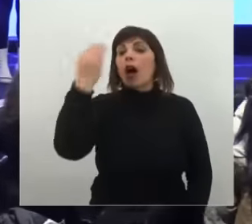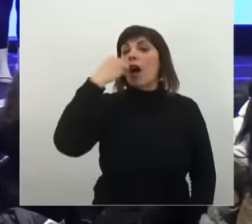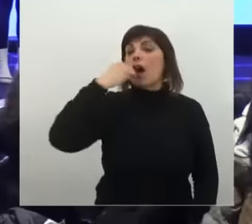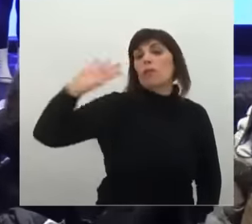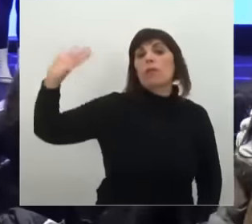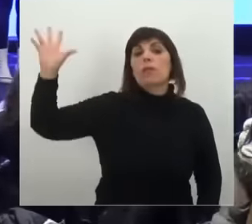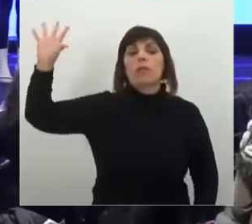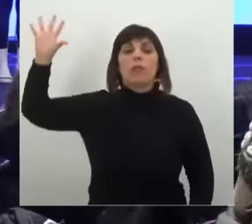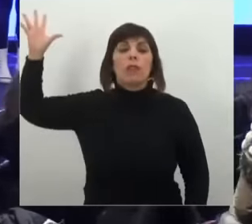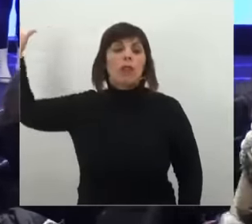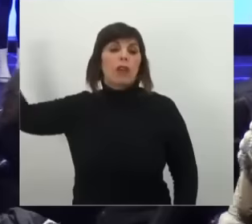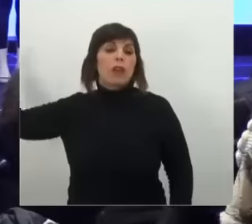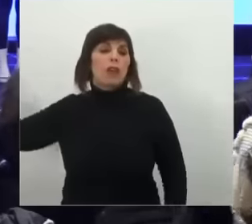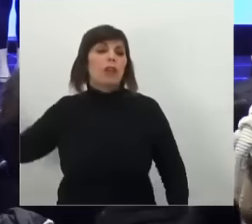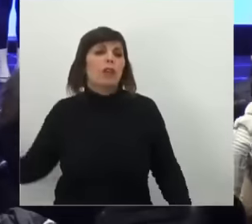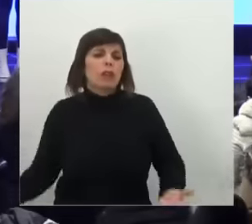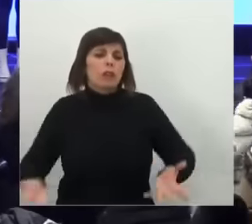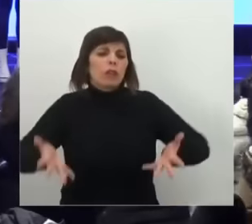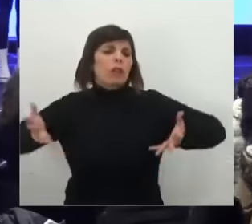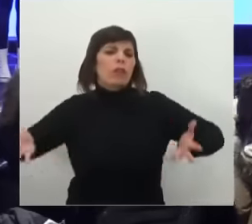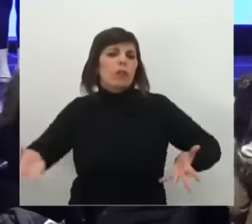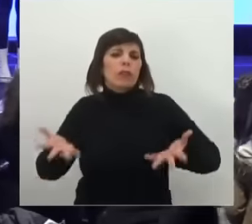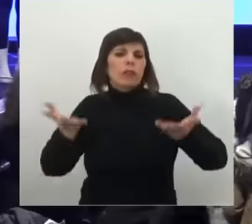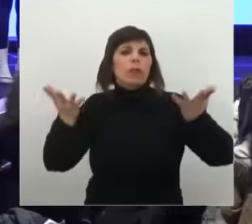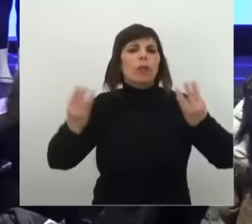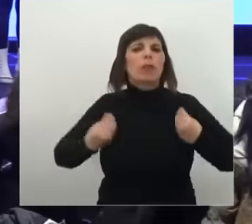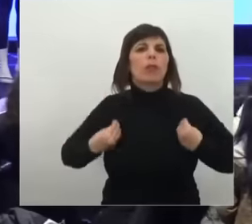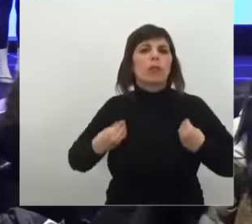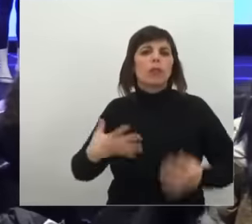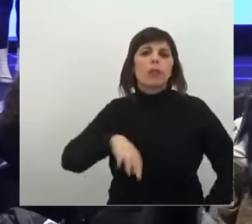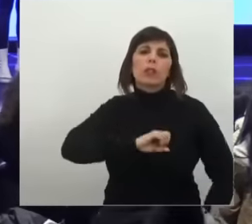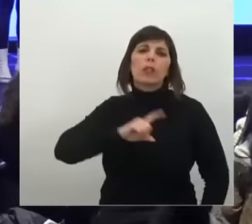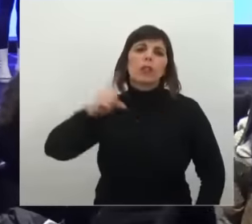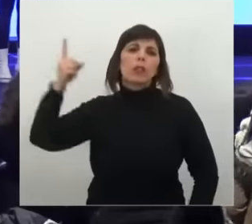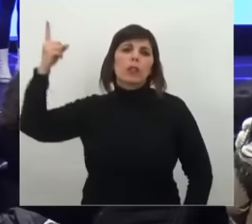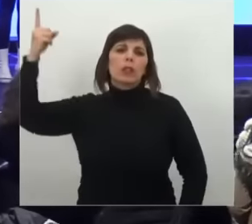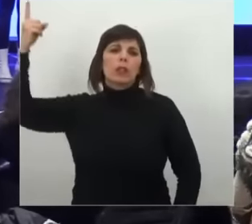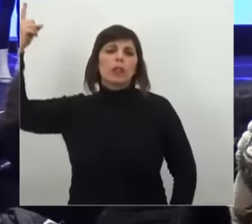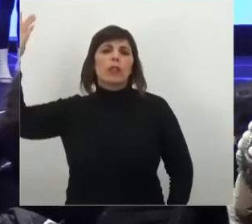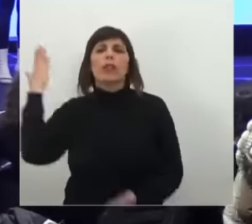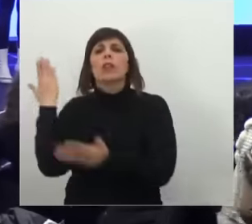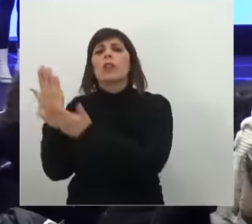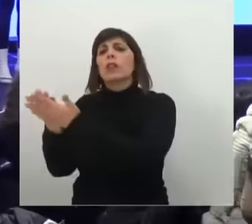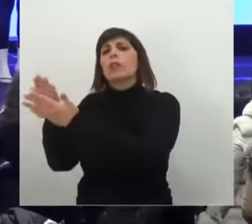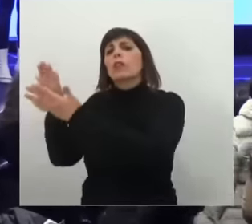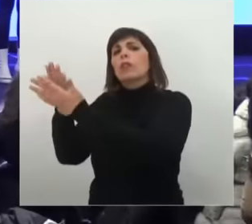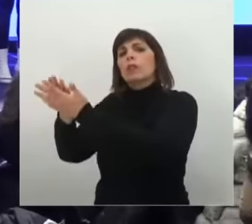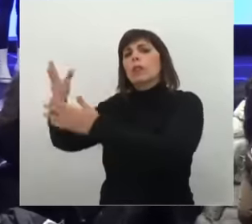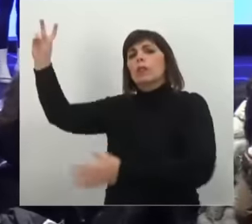los cielos y aliento vivo señor te